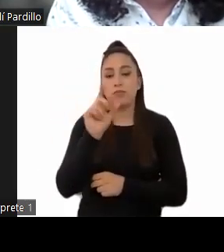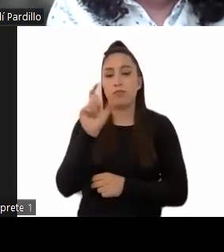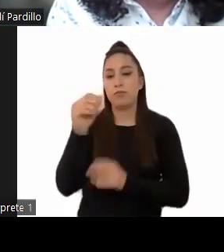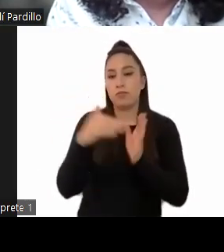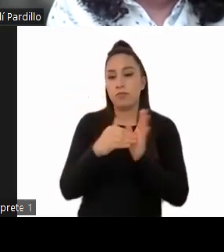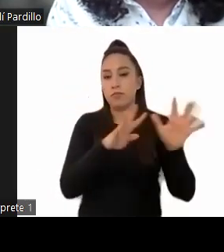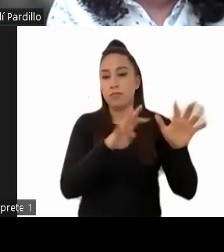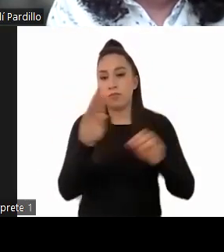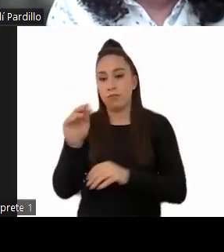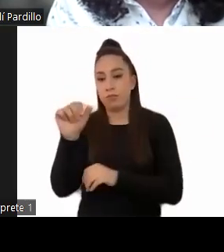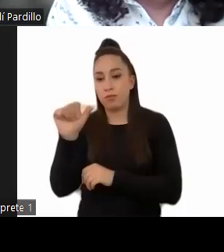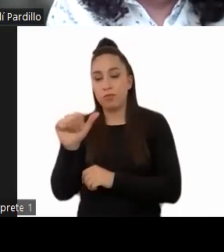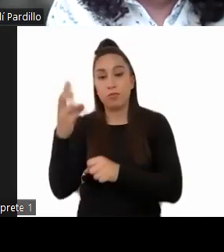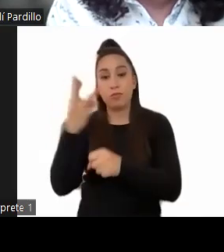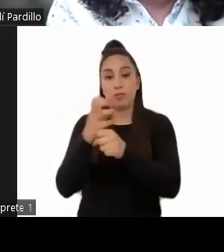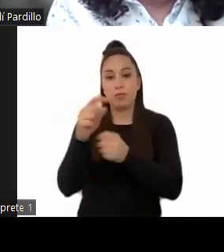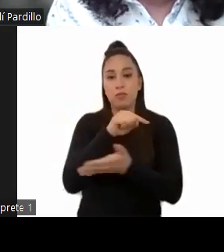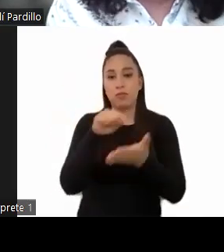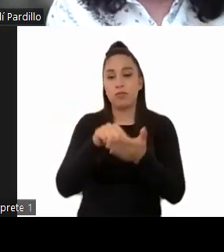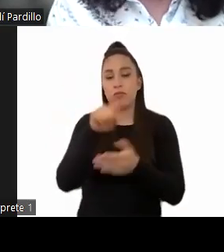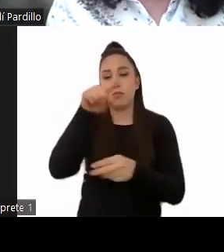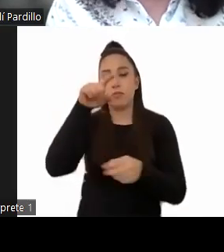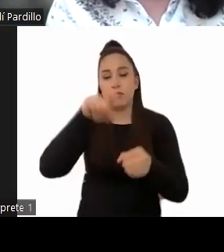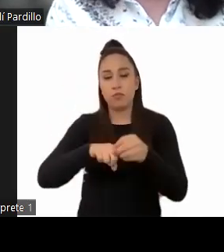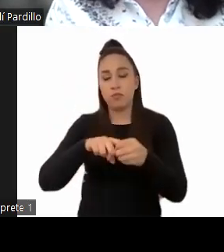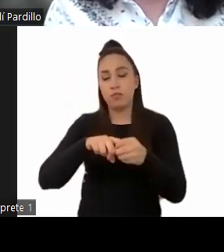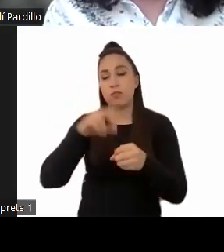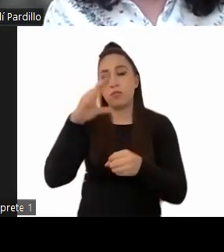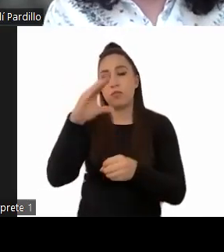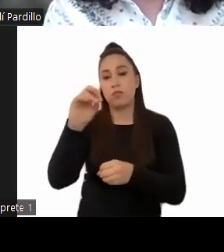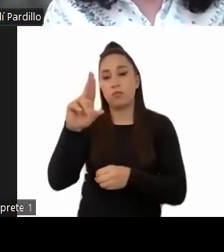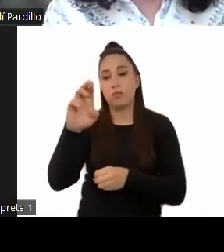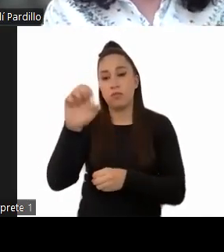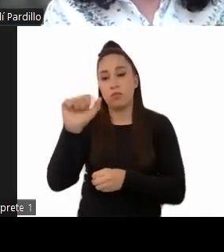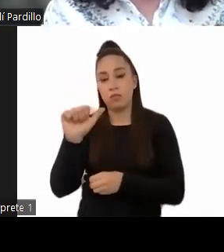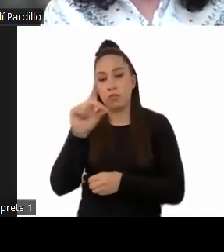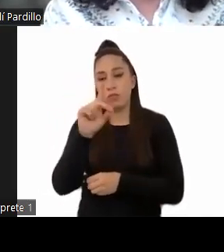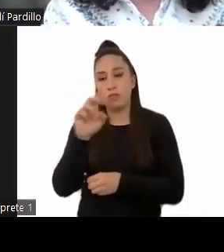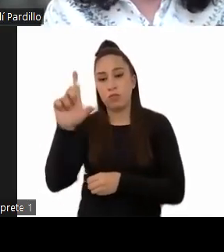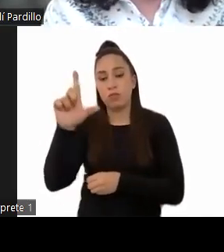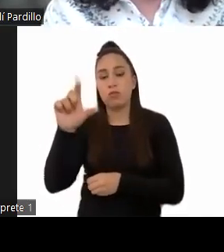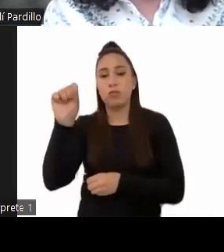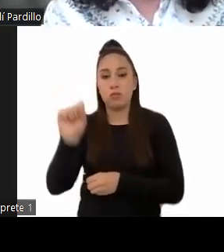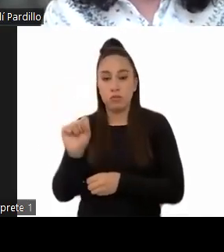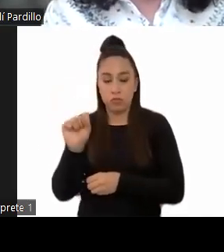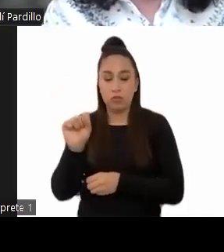20,996 y en tercer lugar Seúl, Corea del Sur, con